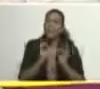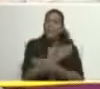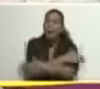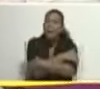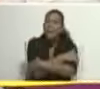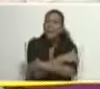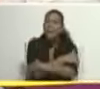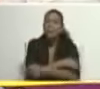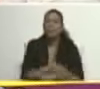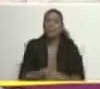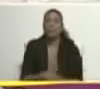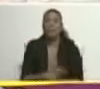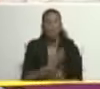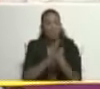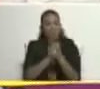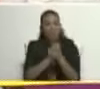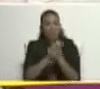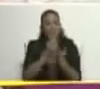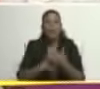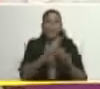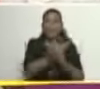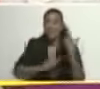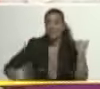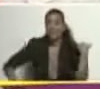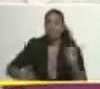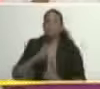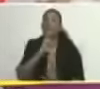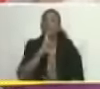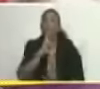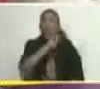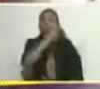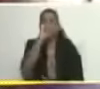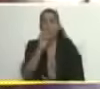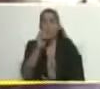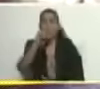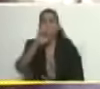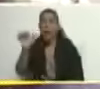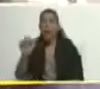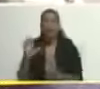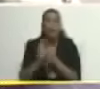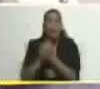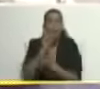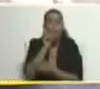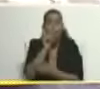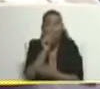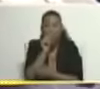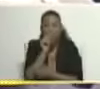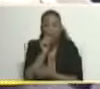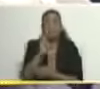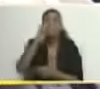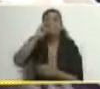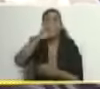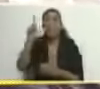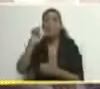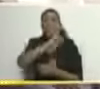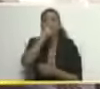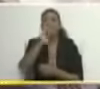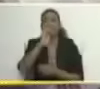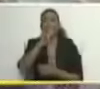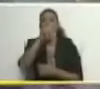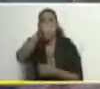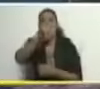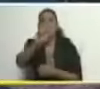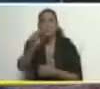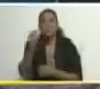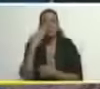abrazo fraternal a la presidenta Xiomara Castro y al compañero Mel Zelaya.